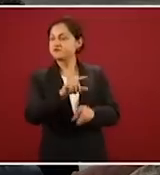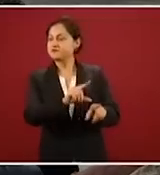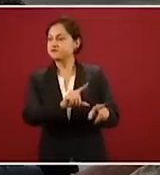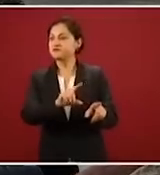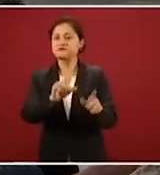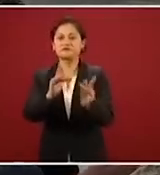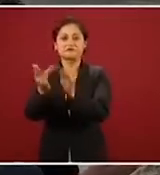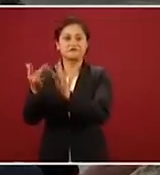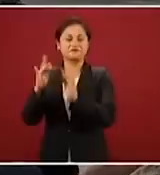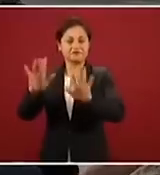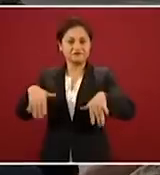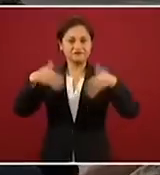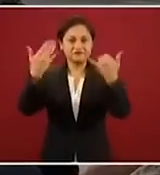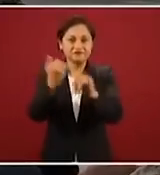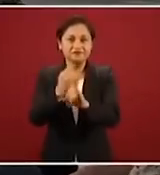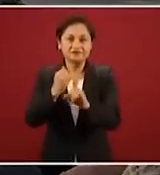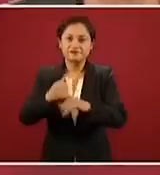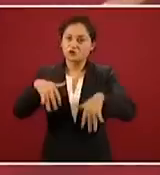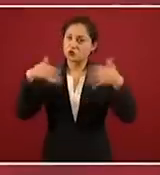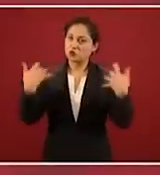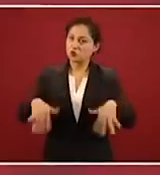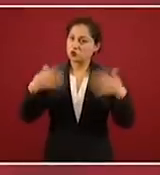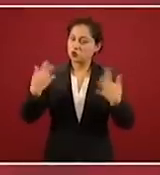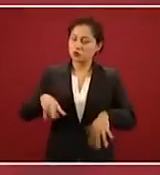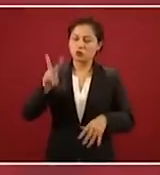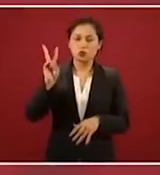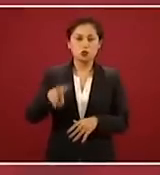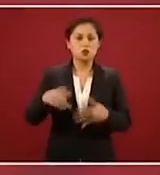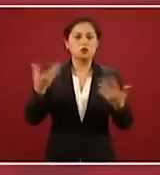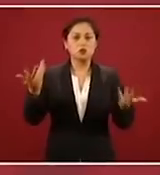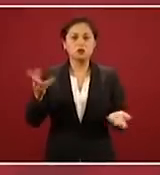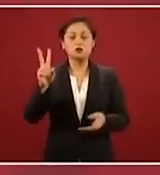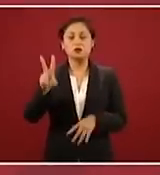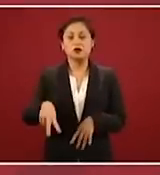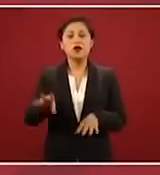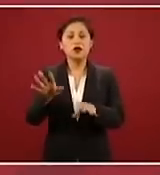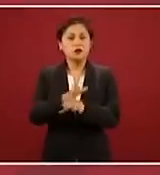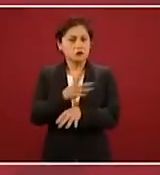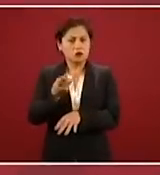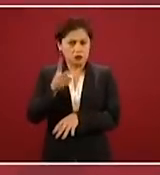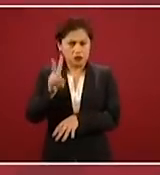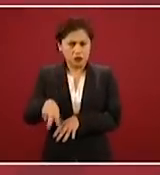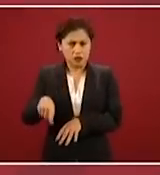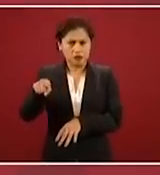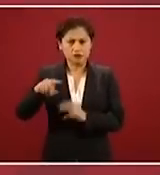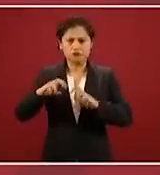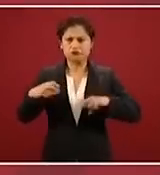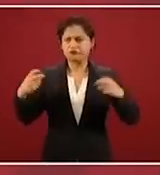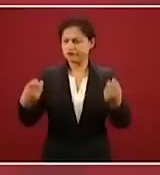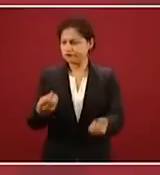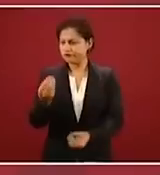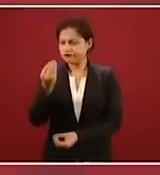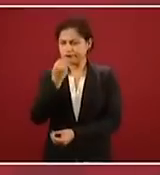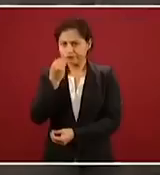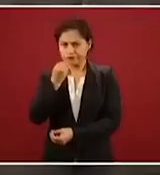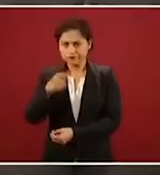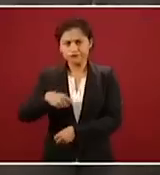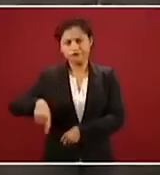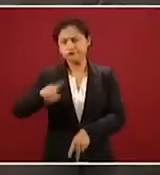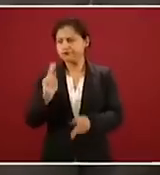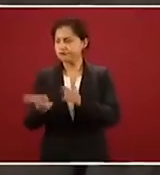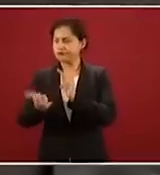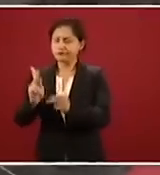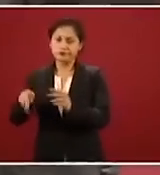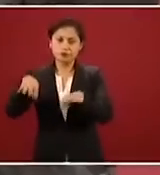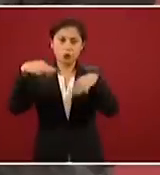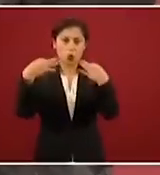hoja, así es, así fue, porque teníamos que tener pues un registro, y esa hoja